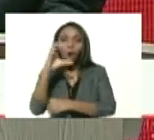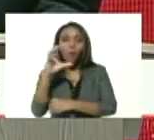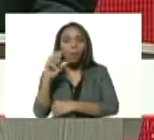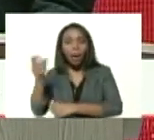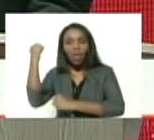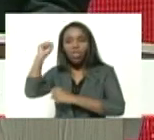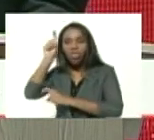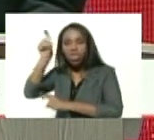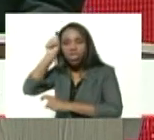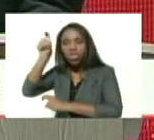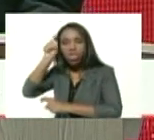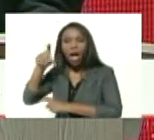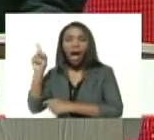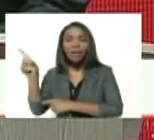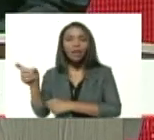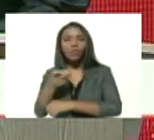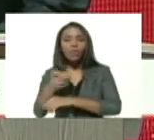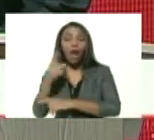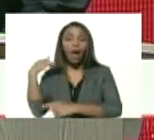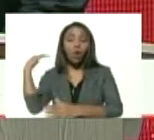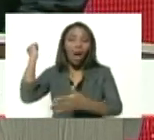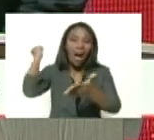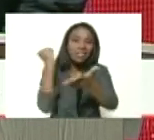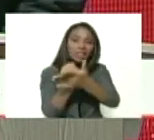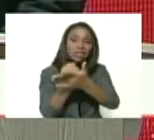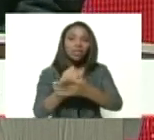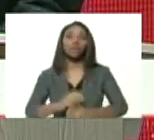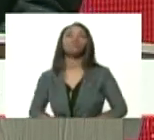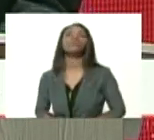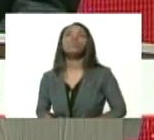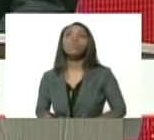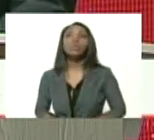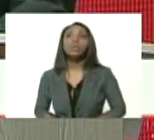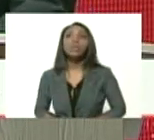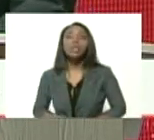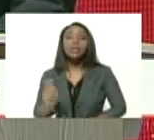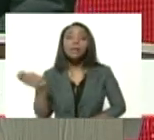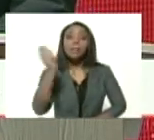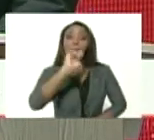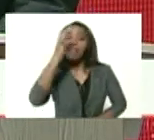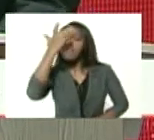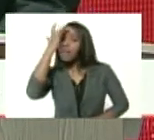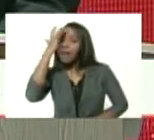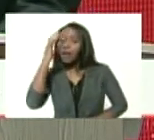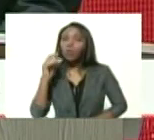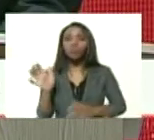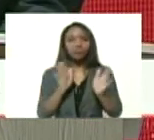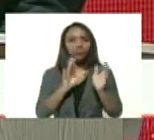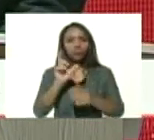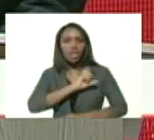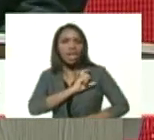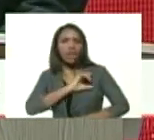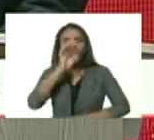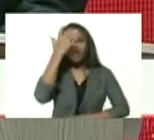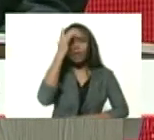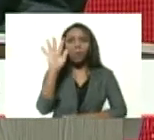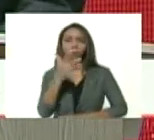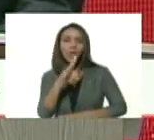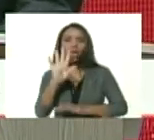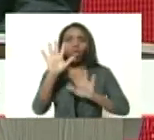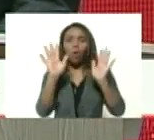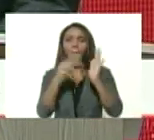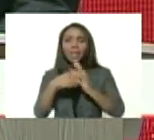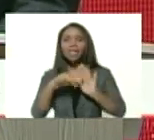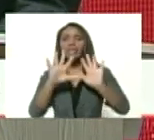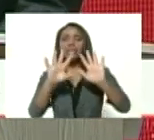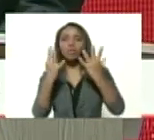Chinácota a los asesinos. En el mes de febrero, enero y febrero de 2019, se